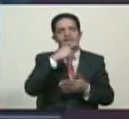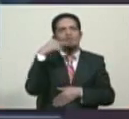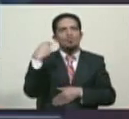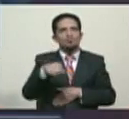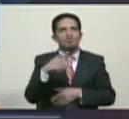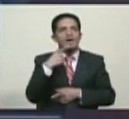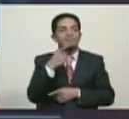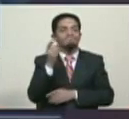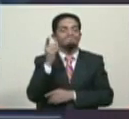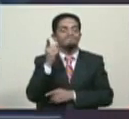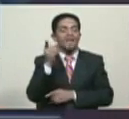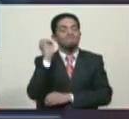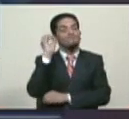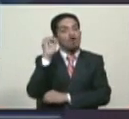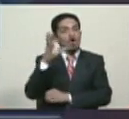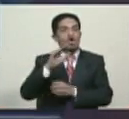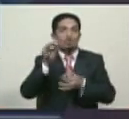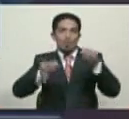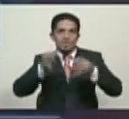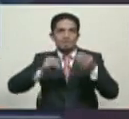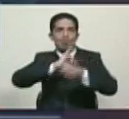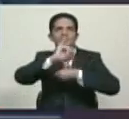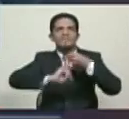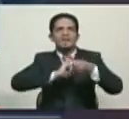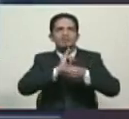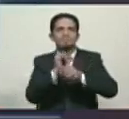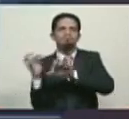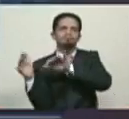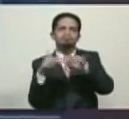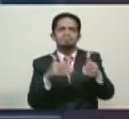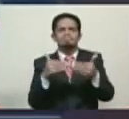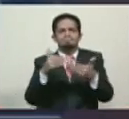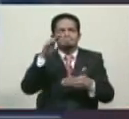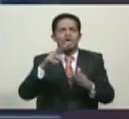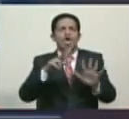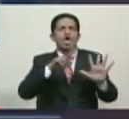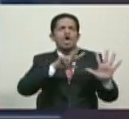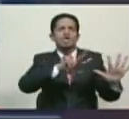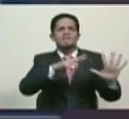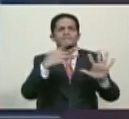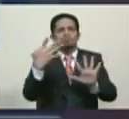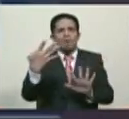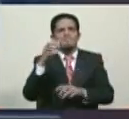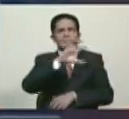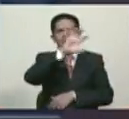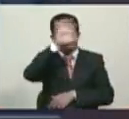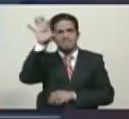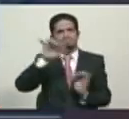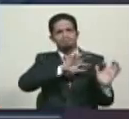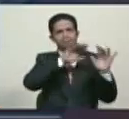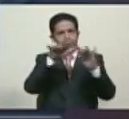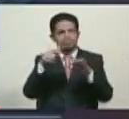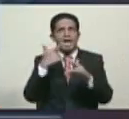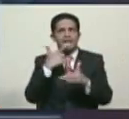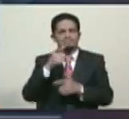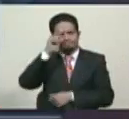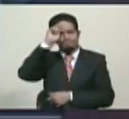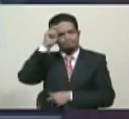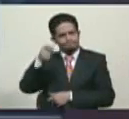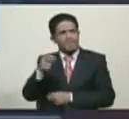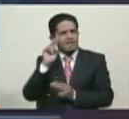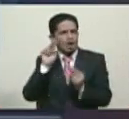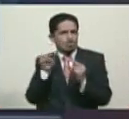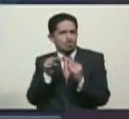Foro Jurídico Internacional en lo que concurrieron más de 89 naciones del mundo que ratificaron el reconocimiento de